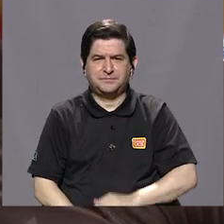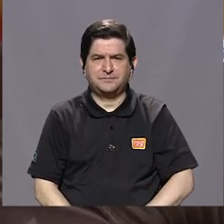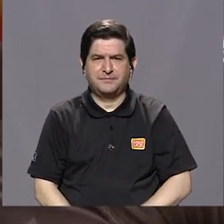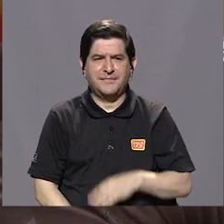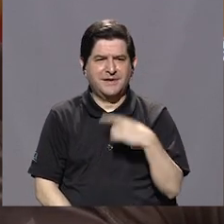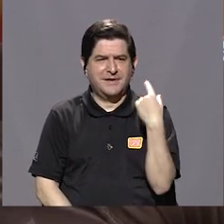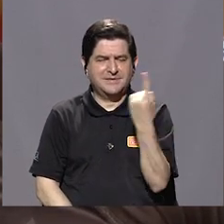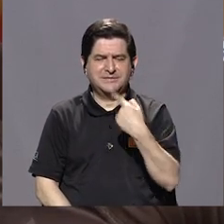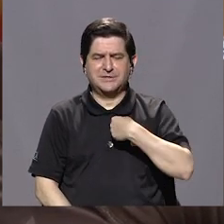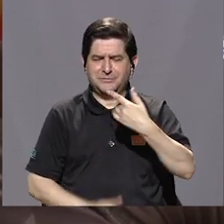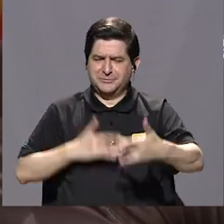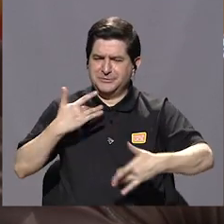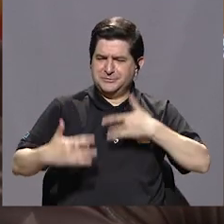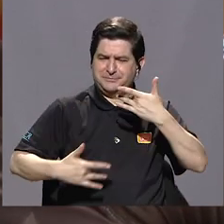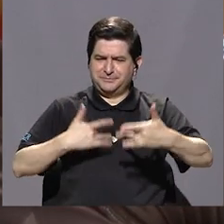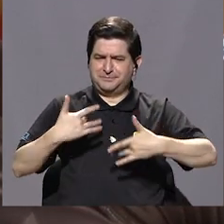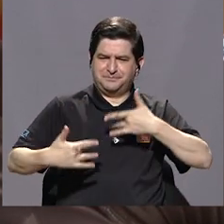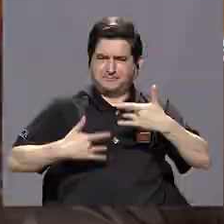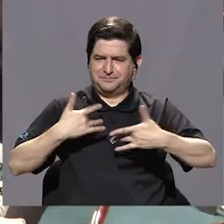siempre me he sentido